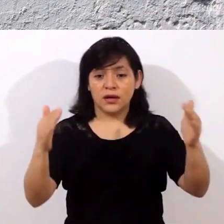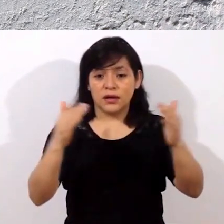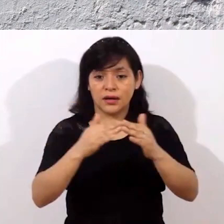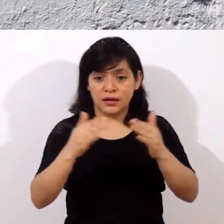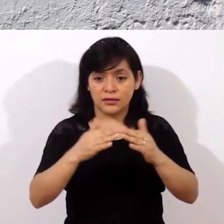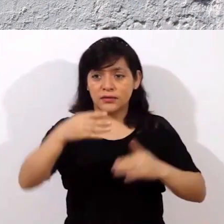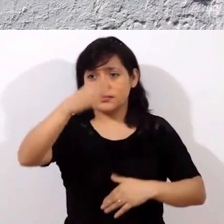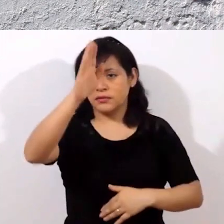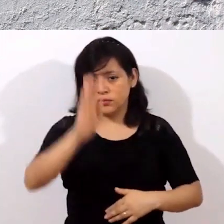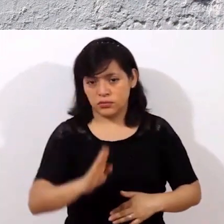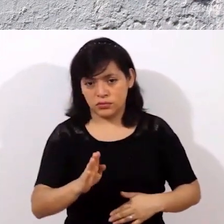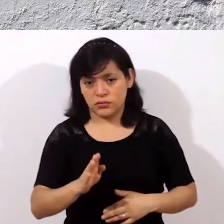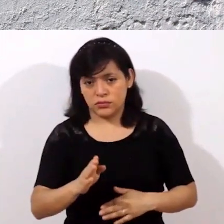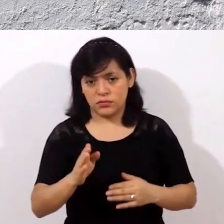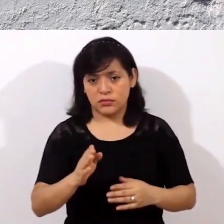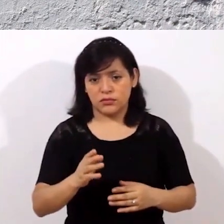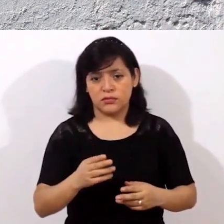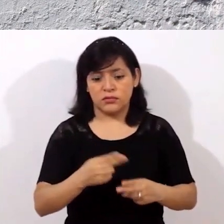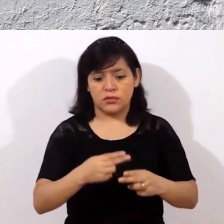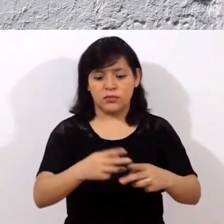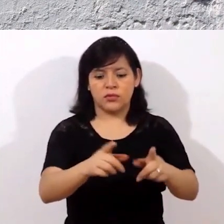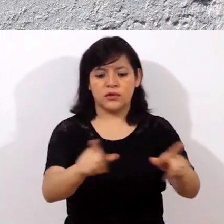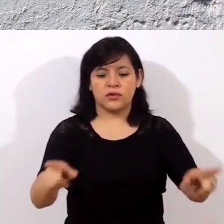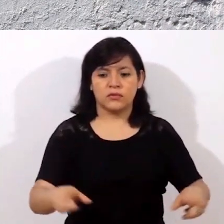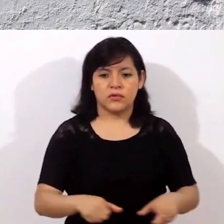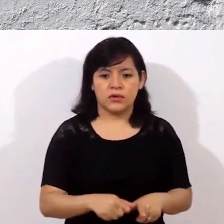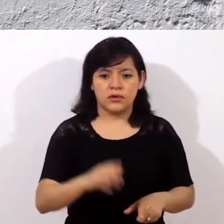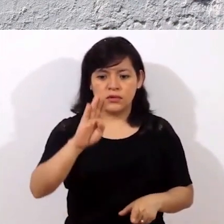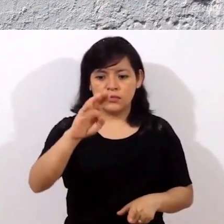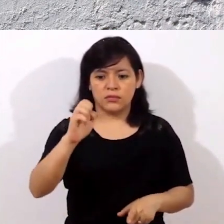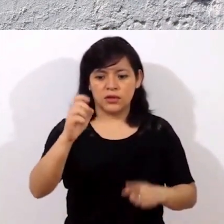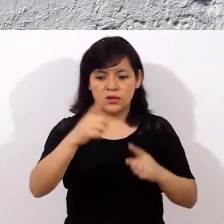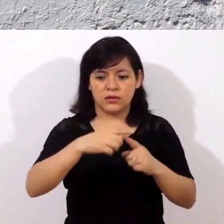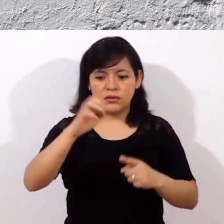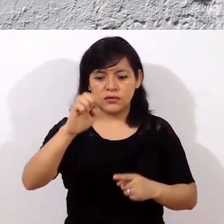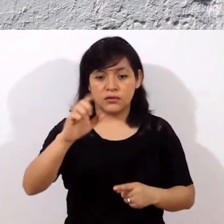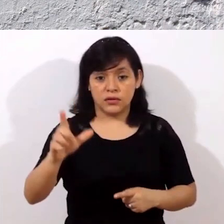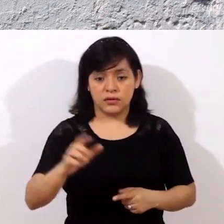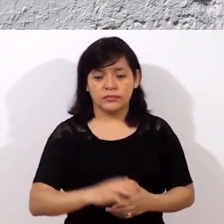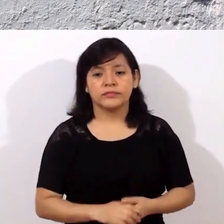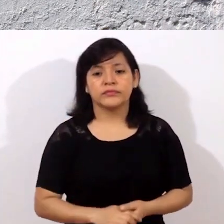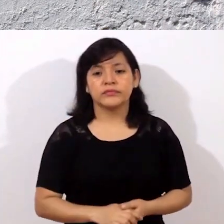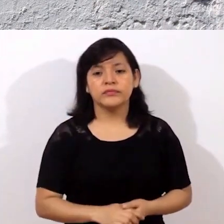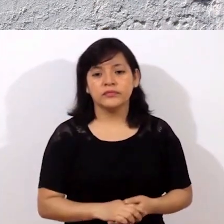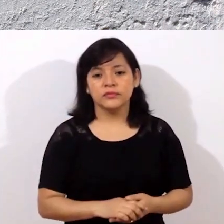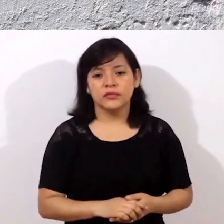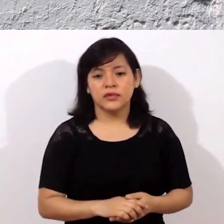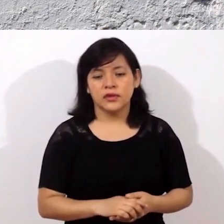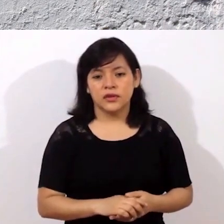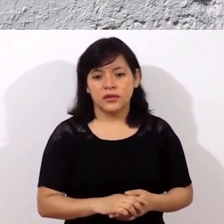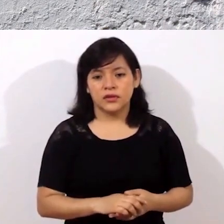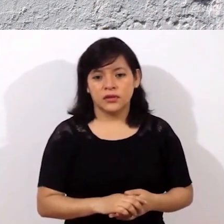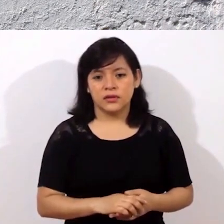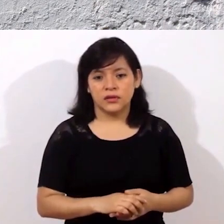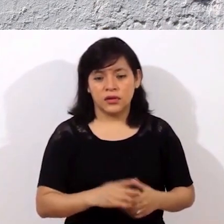Dios. Hay muchas historias que podemos conectar con relación a este nombre. En fin, el lugar era Betel,